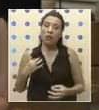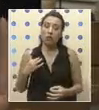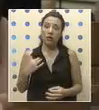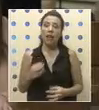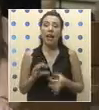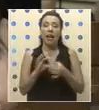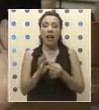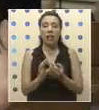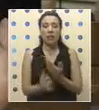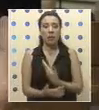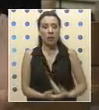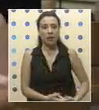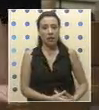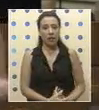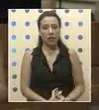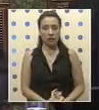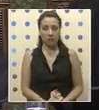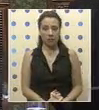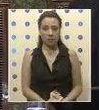Gracias, Presidente.